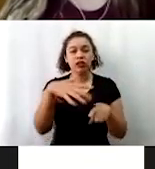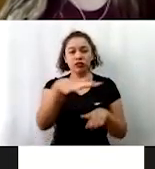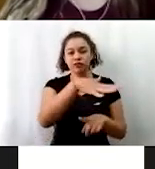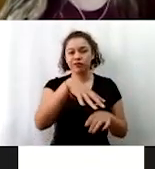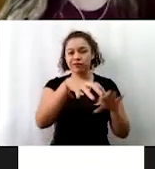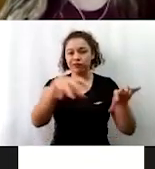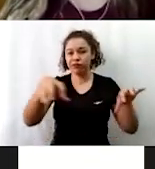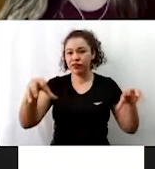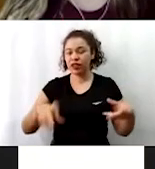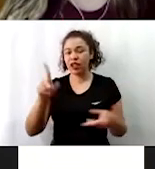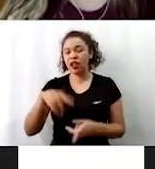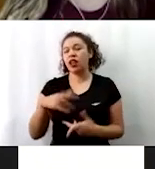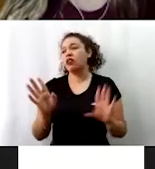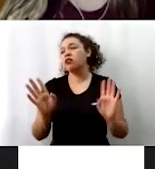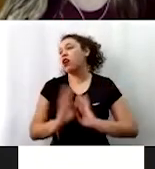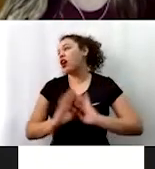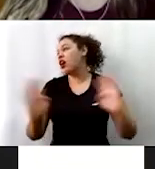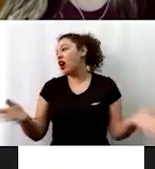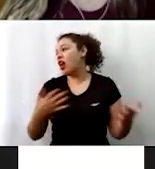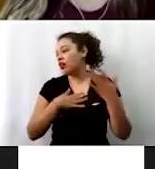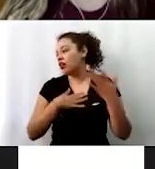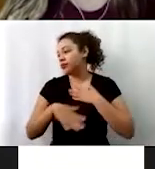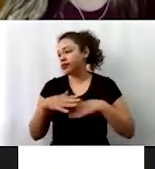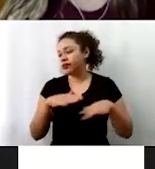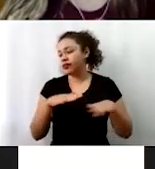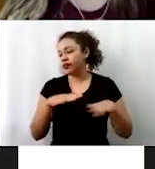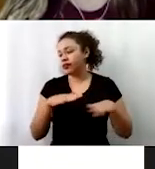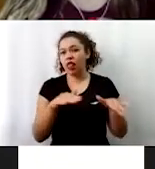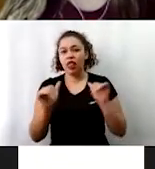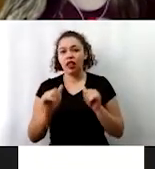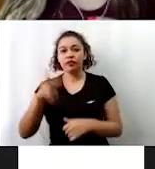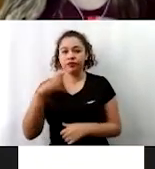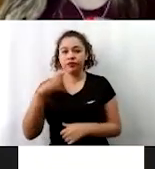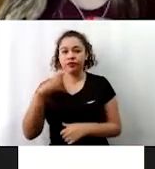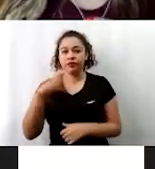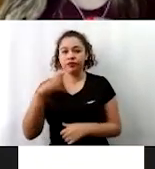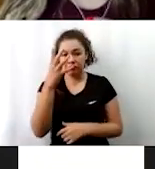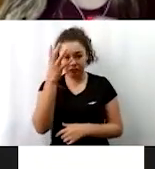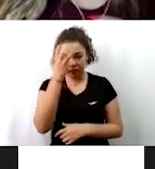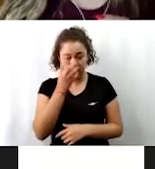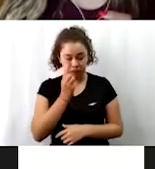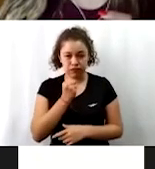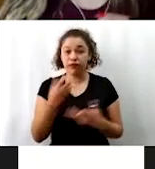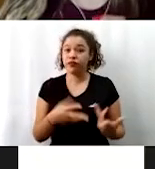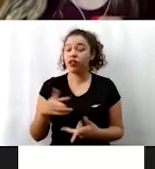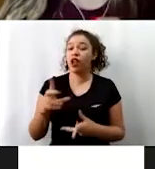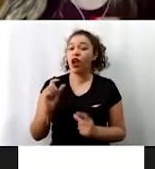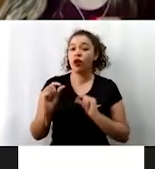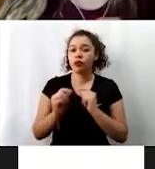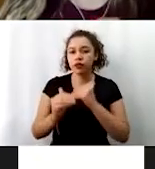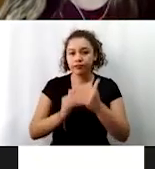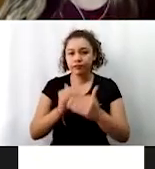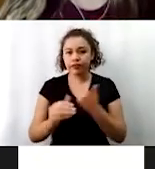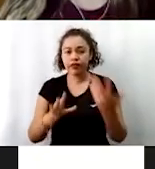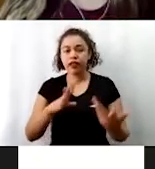mucho desgraciadamente a la sociedad civil y eso es triste porque los pocos avances que habían